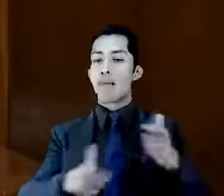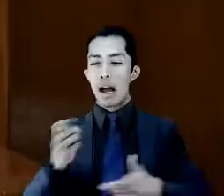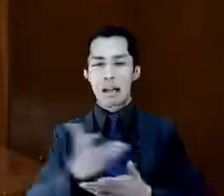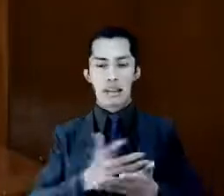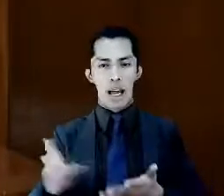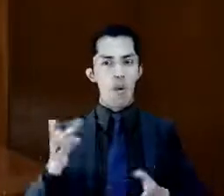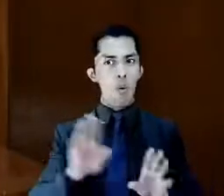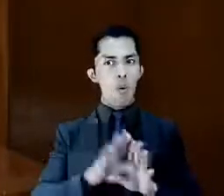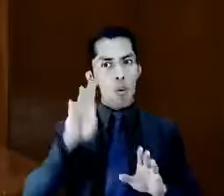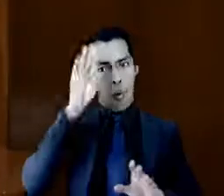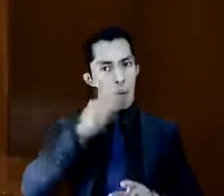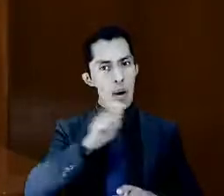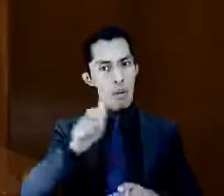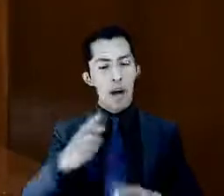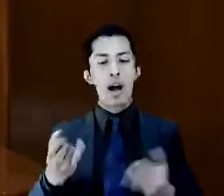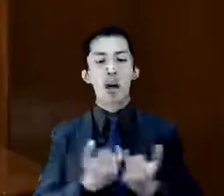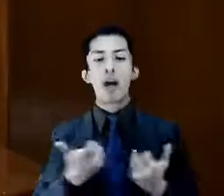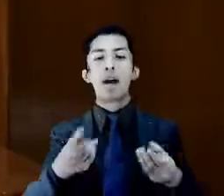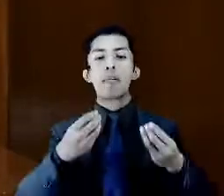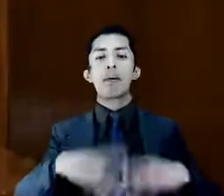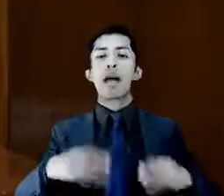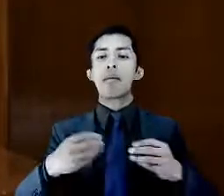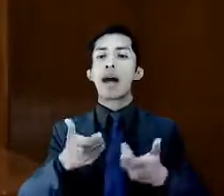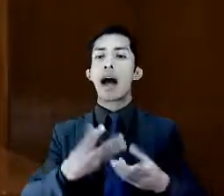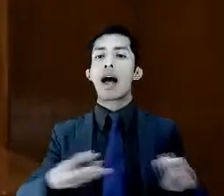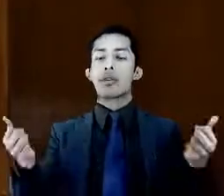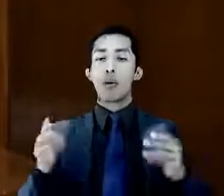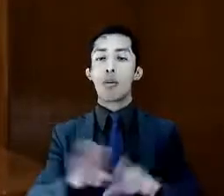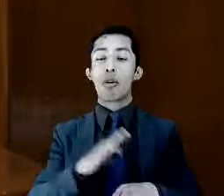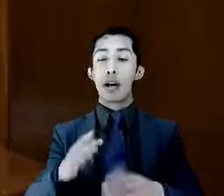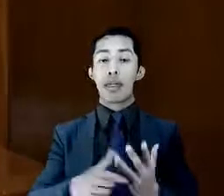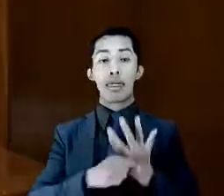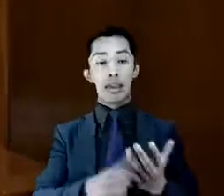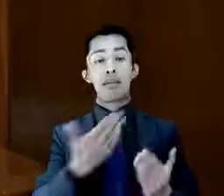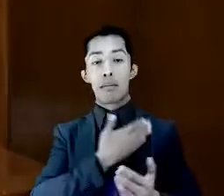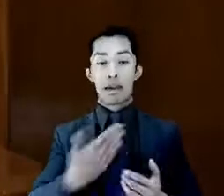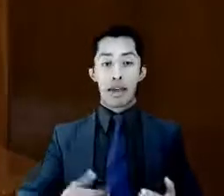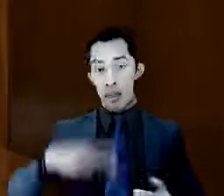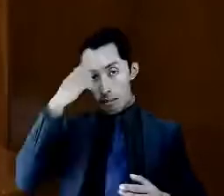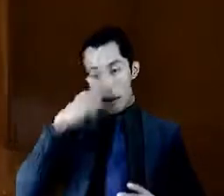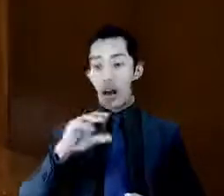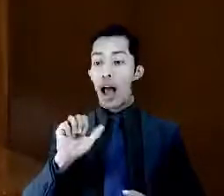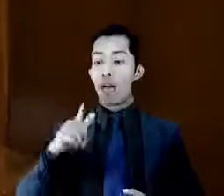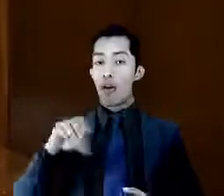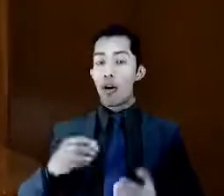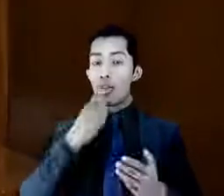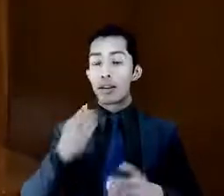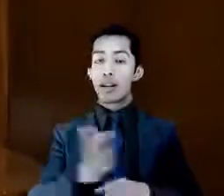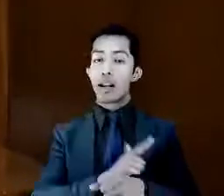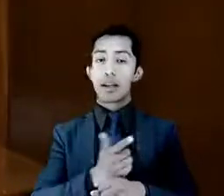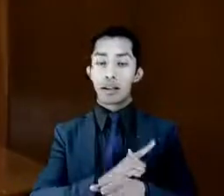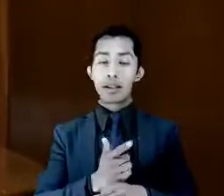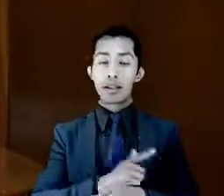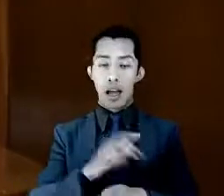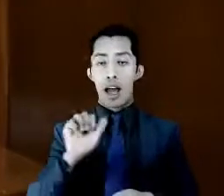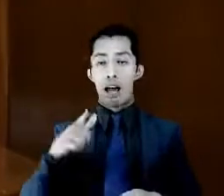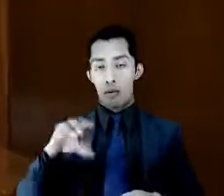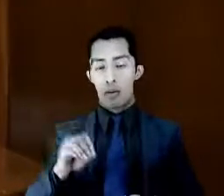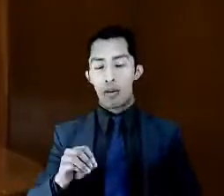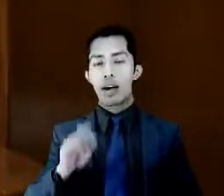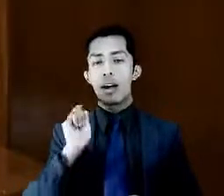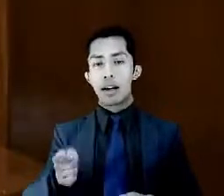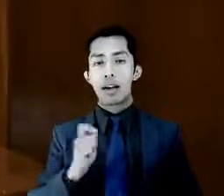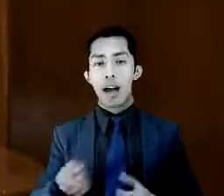excesivos y el derroche de la alta burocracia, porque dice nuestro presidente de la República, El licenciado Andrés Manuel López Obrador,